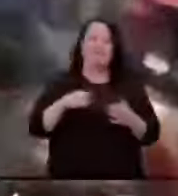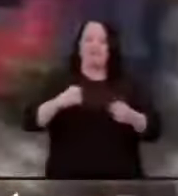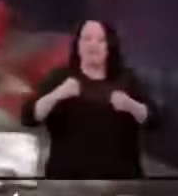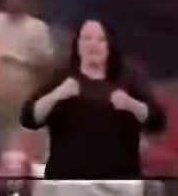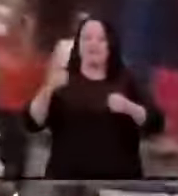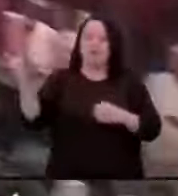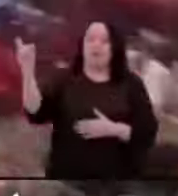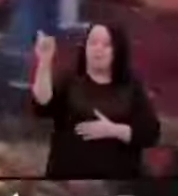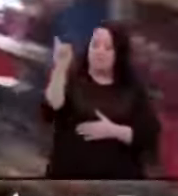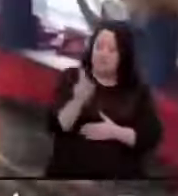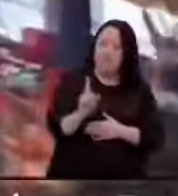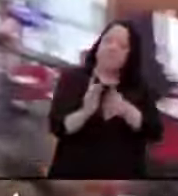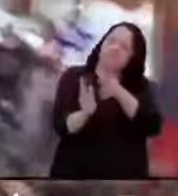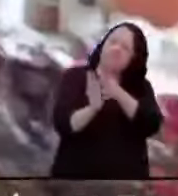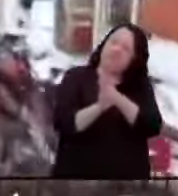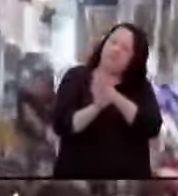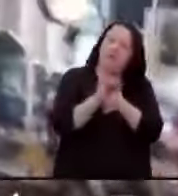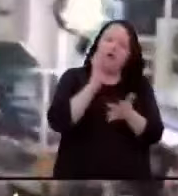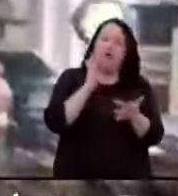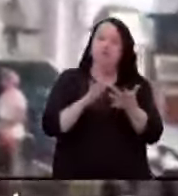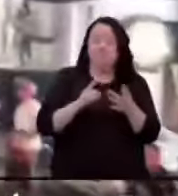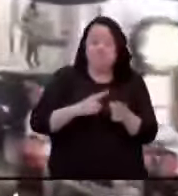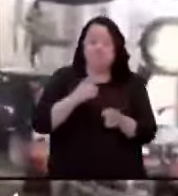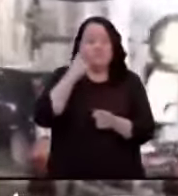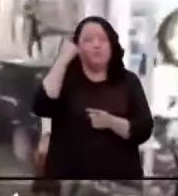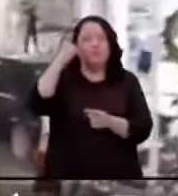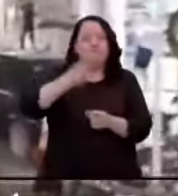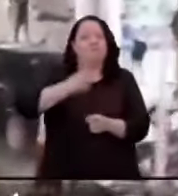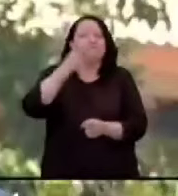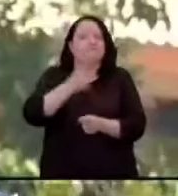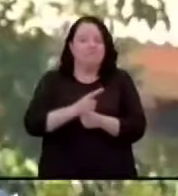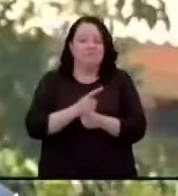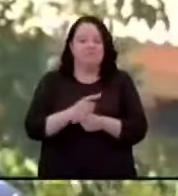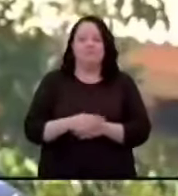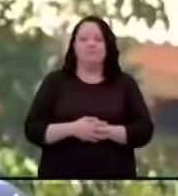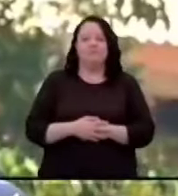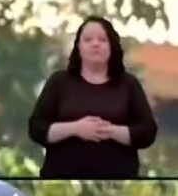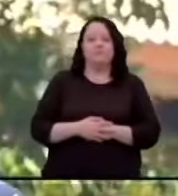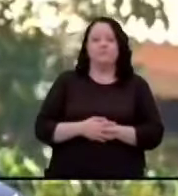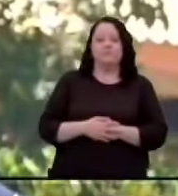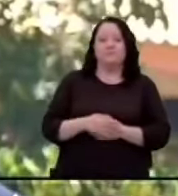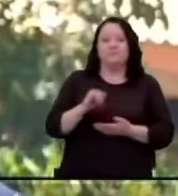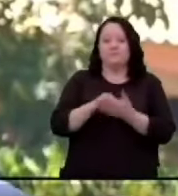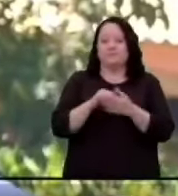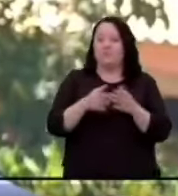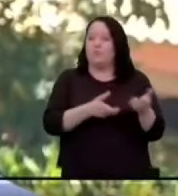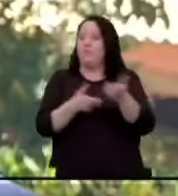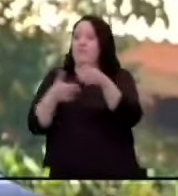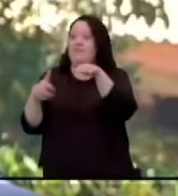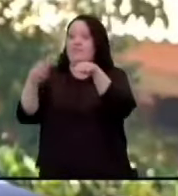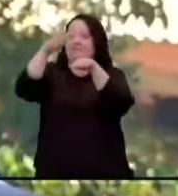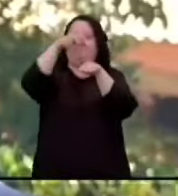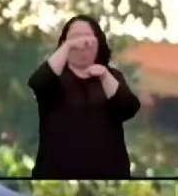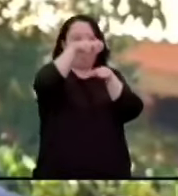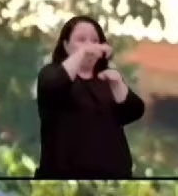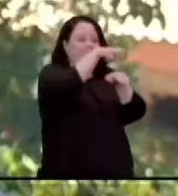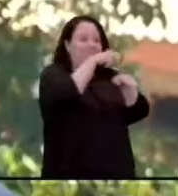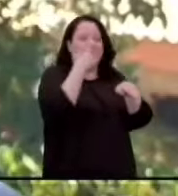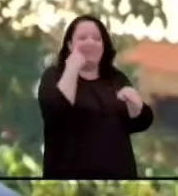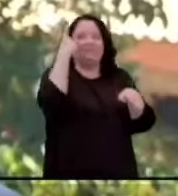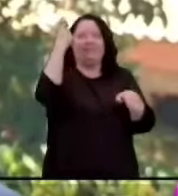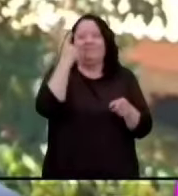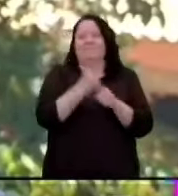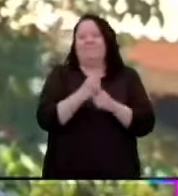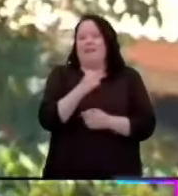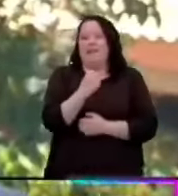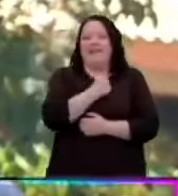a su ciudad natal que cumplió otro sueño. Cumpliendo el sueño de subirme en ese carro de bomberos, entonces me encantó, me gustó, es